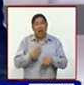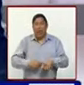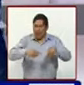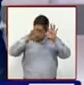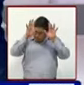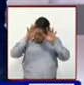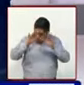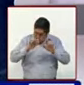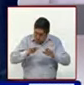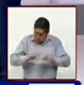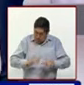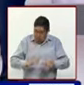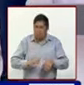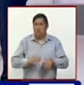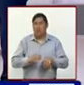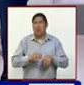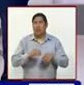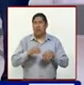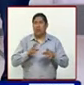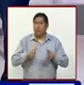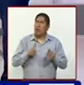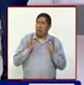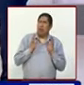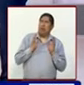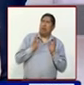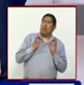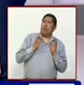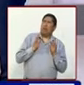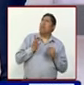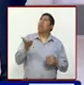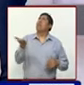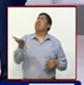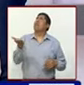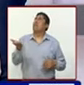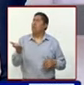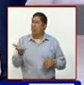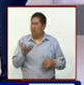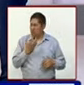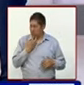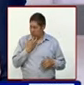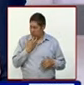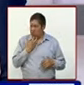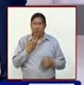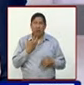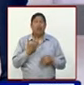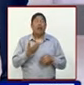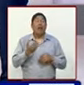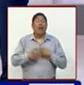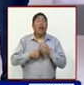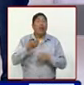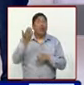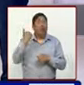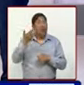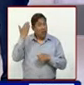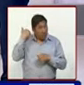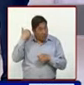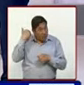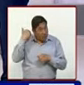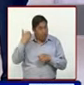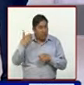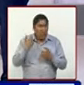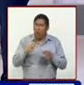intensas, y es que en muchos casos la gente se sorprende porque para estas alturas del año ya habíamos pasado esta temporada de lluvias. Claro.